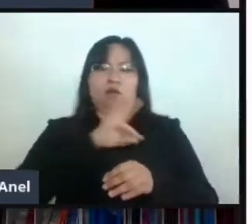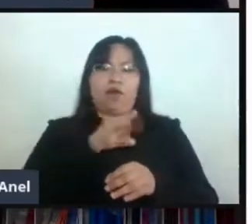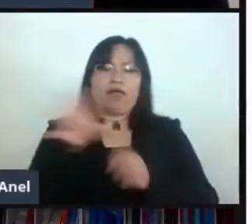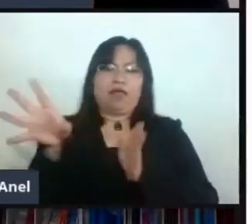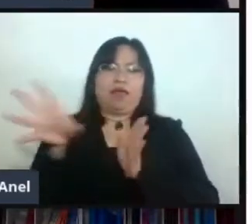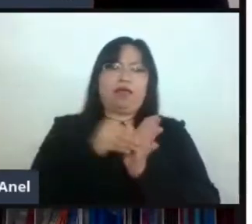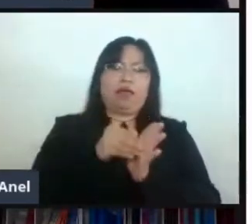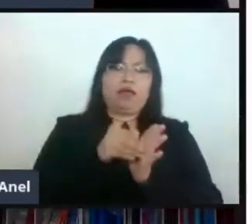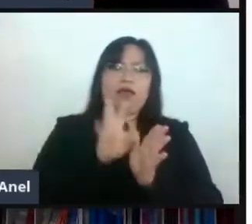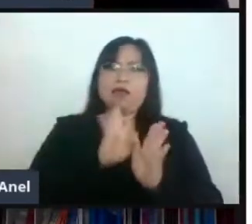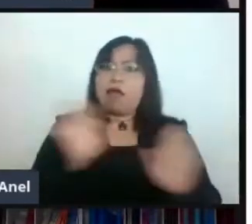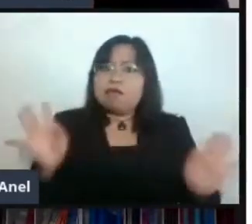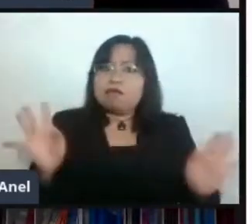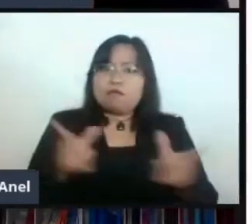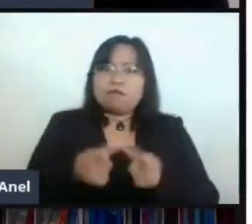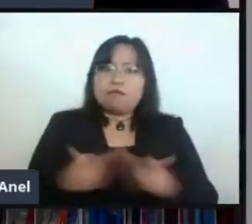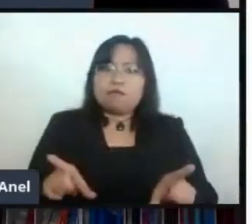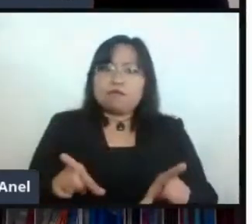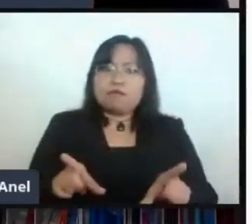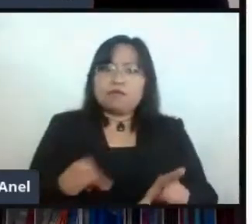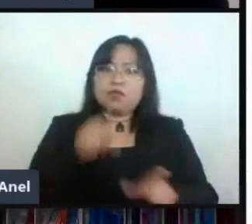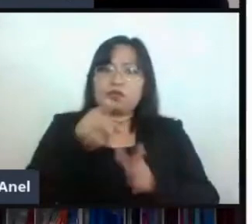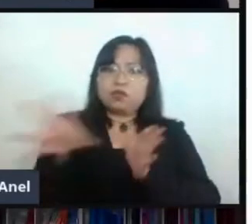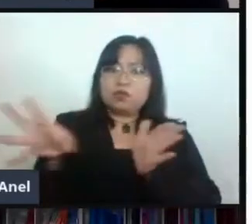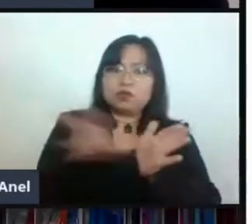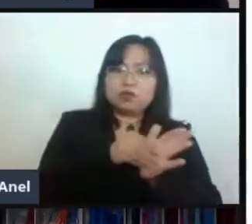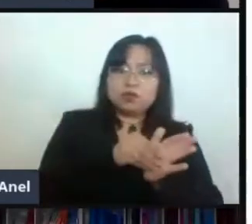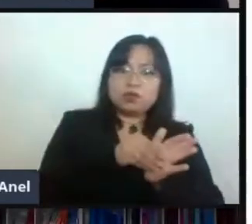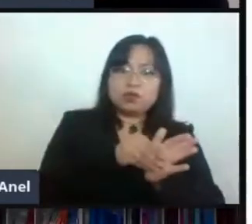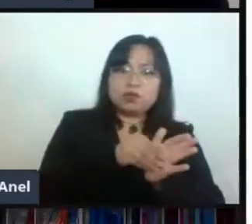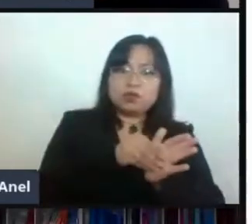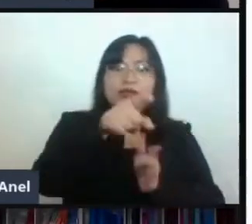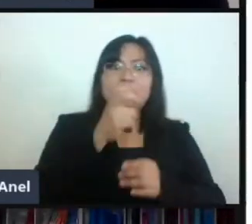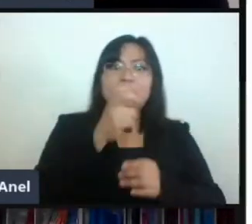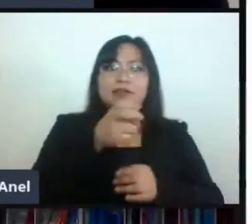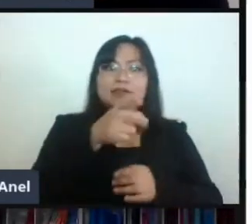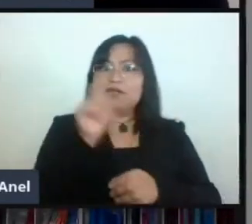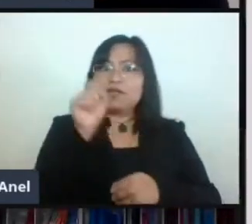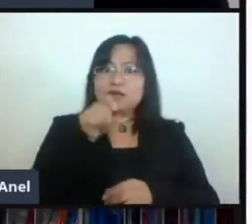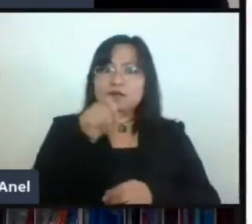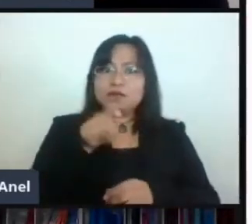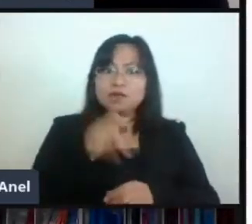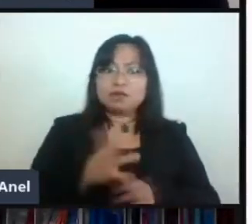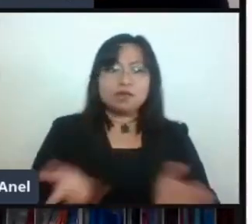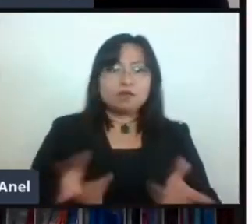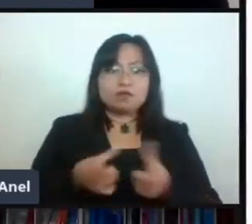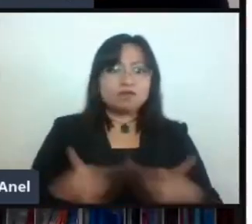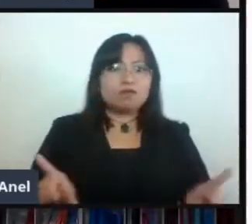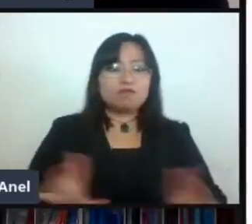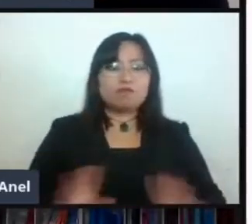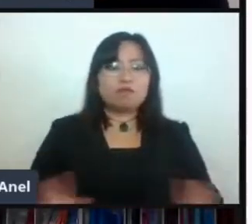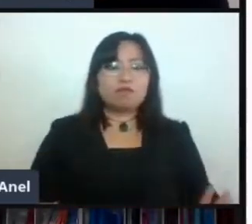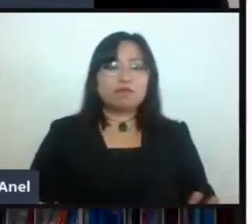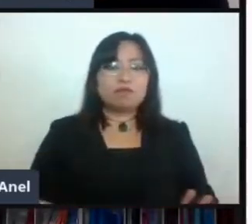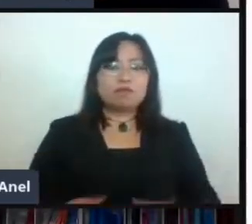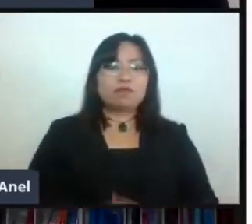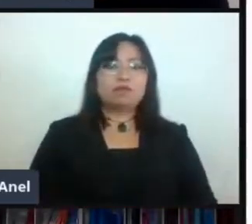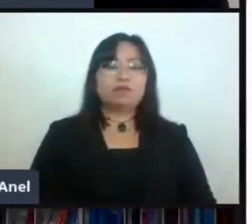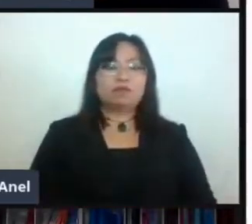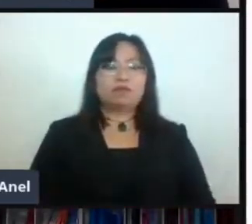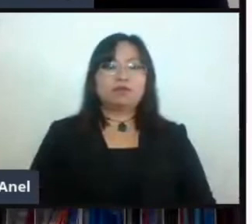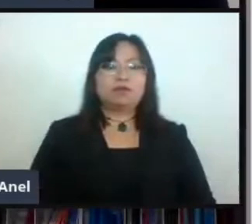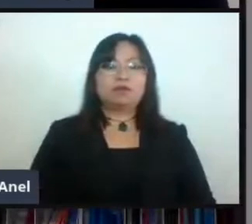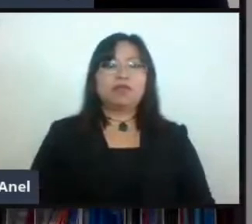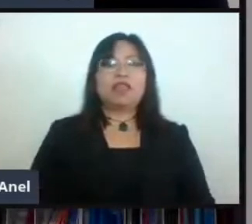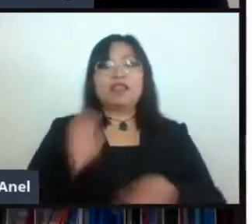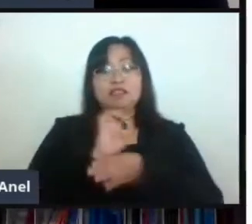conteo. Entonces miren cómo ya se me volvió a aparecer aquí la misma rúbrica que acabo de crear, lo guardo. Las dos actividades